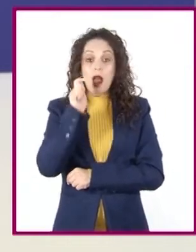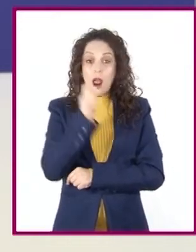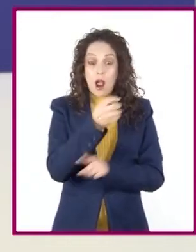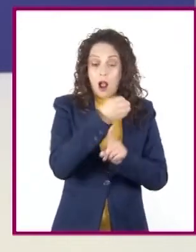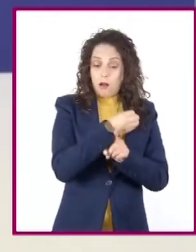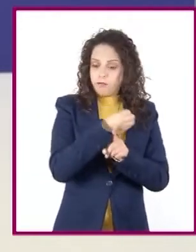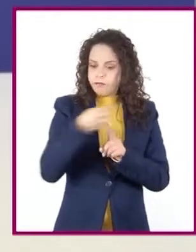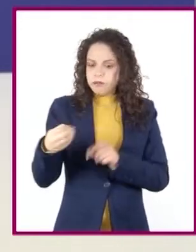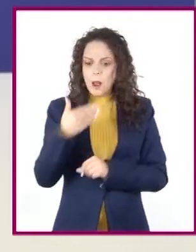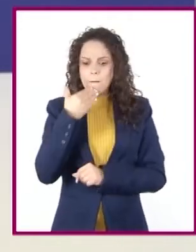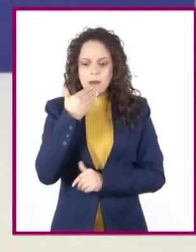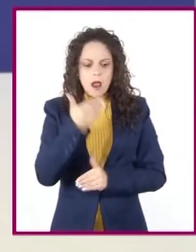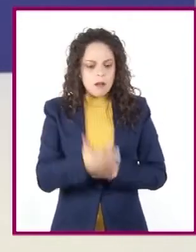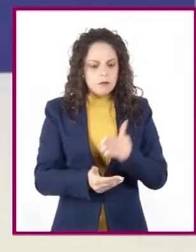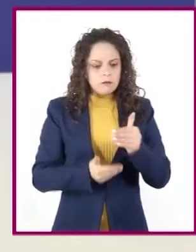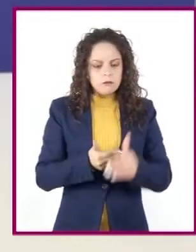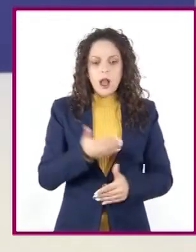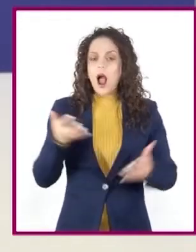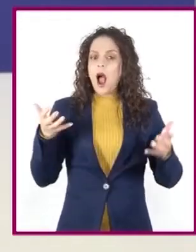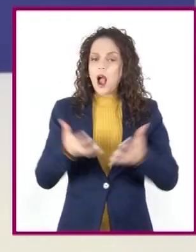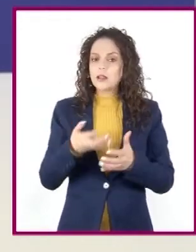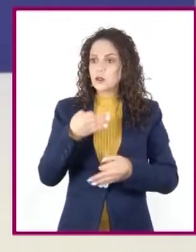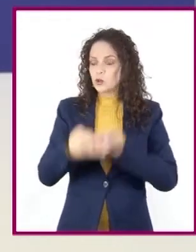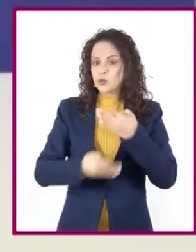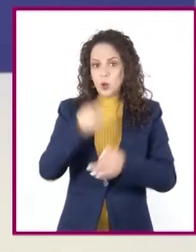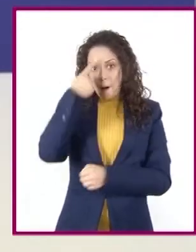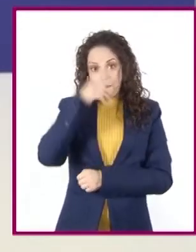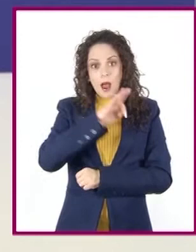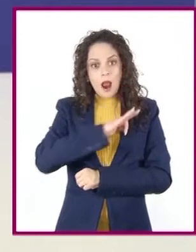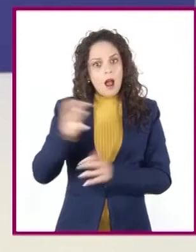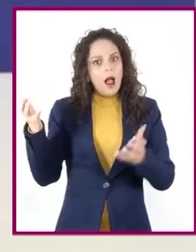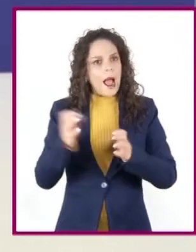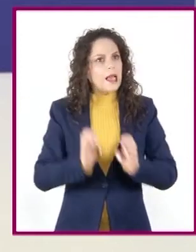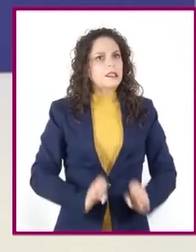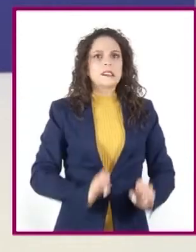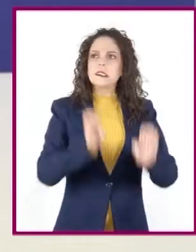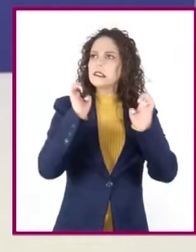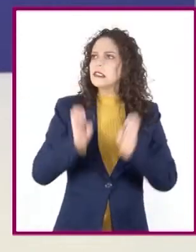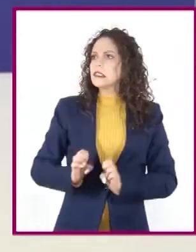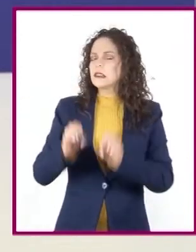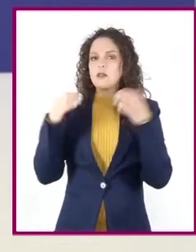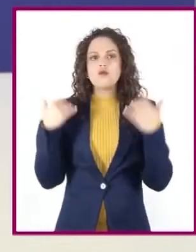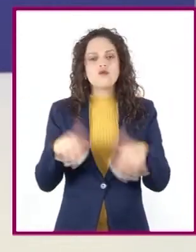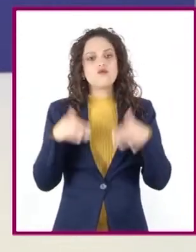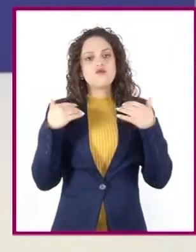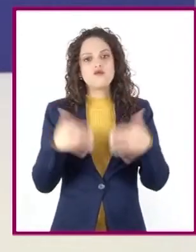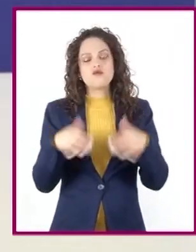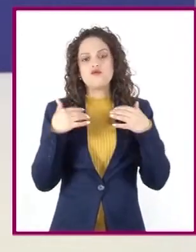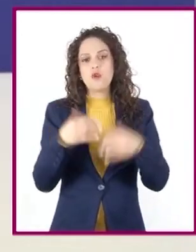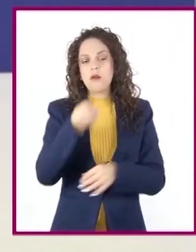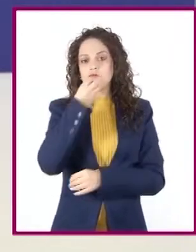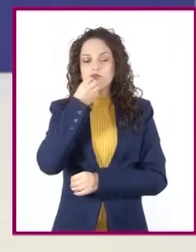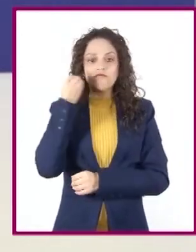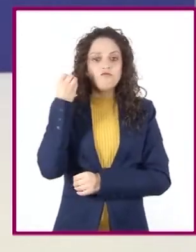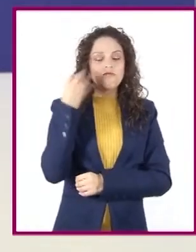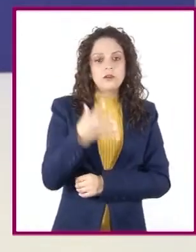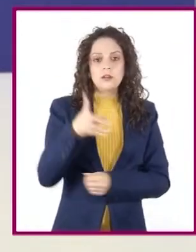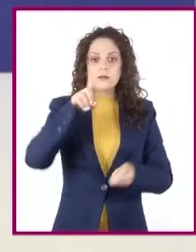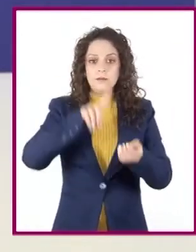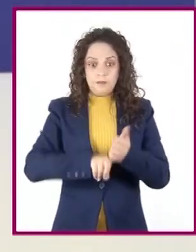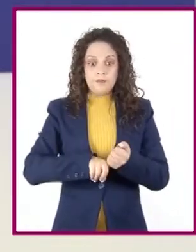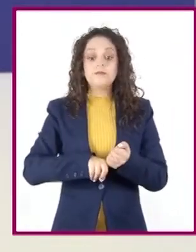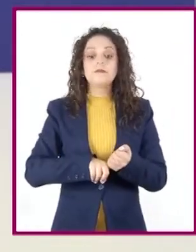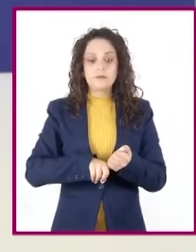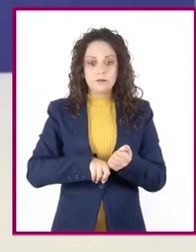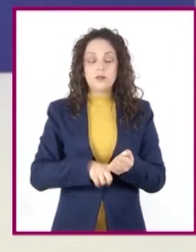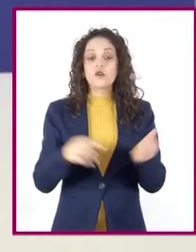organización que debieron de tener para poder construir edificios tan magnificentes, orientados según los